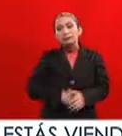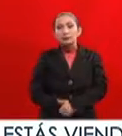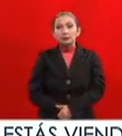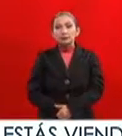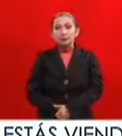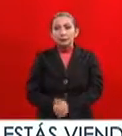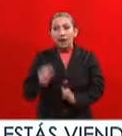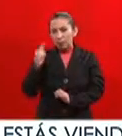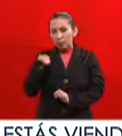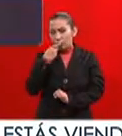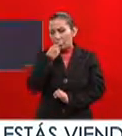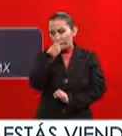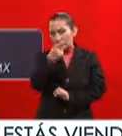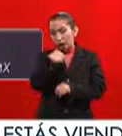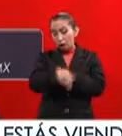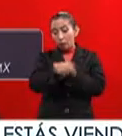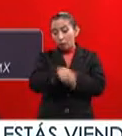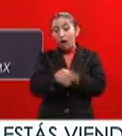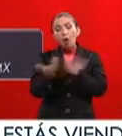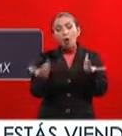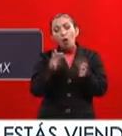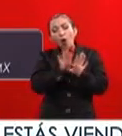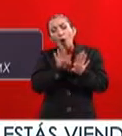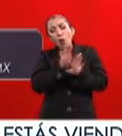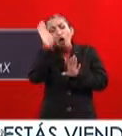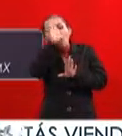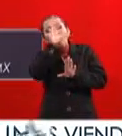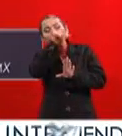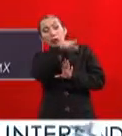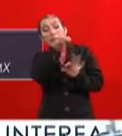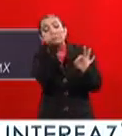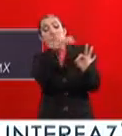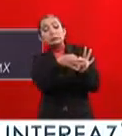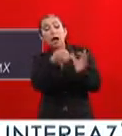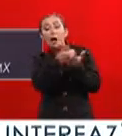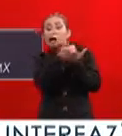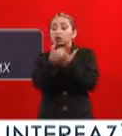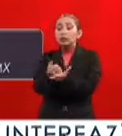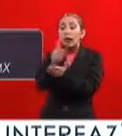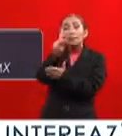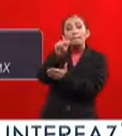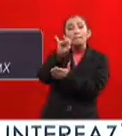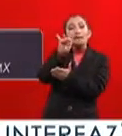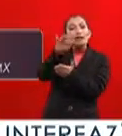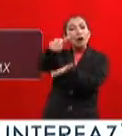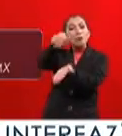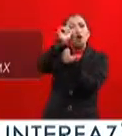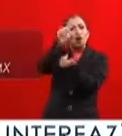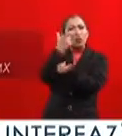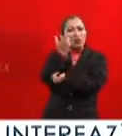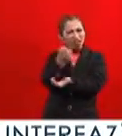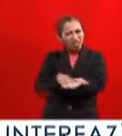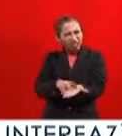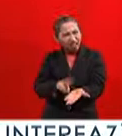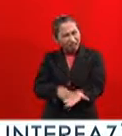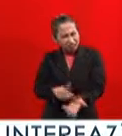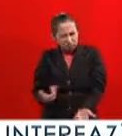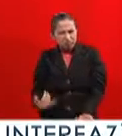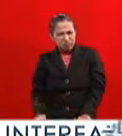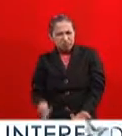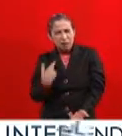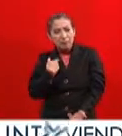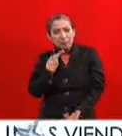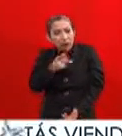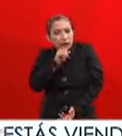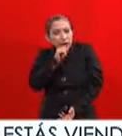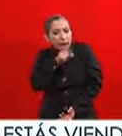un rato se daban datos respecto a el modo en que la cultura concretamente contribuye al PIB en un sentido casi como de cadena de valor, pero frente a